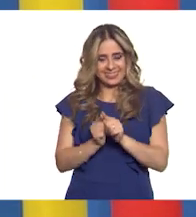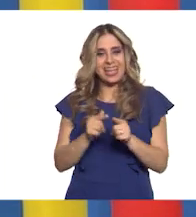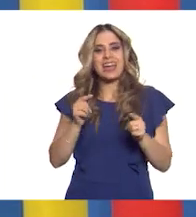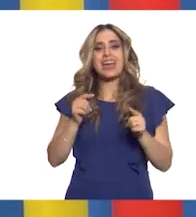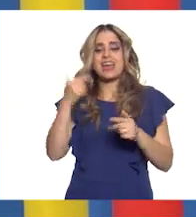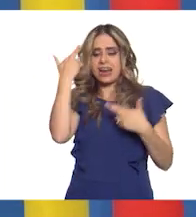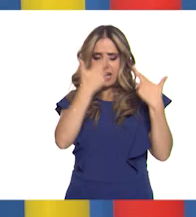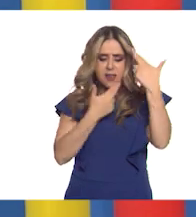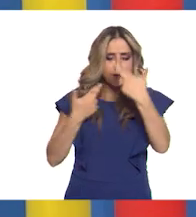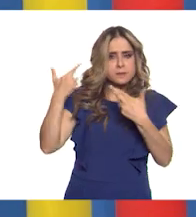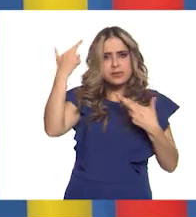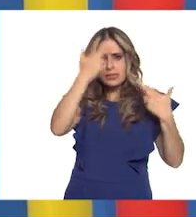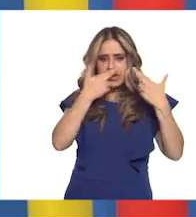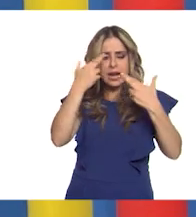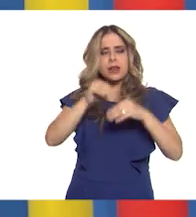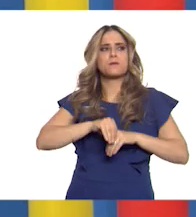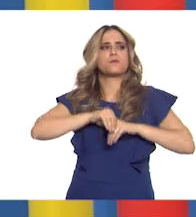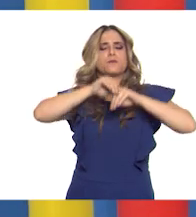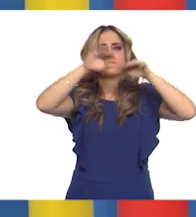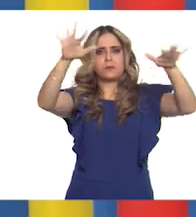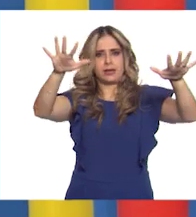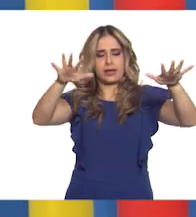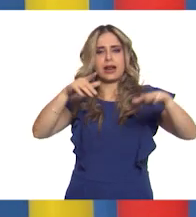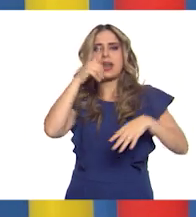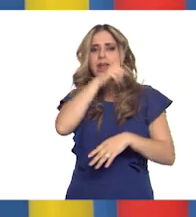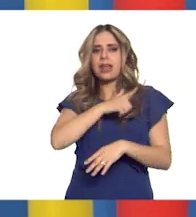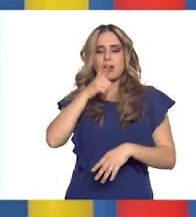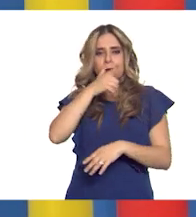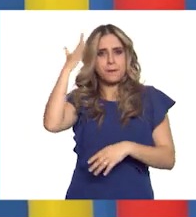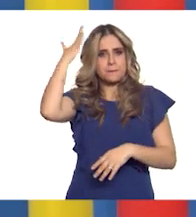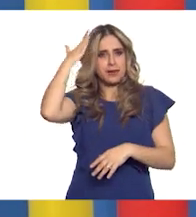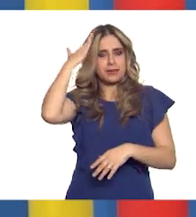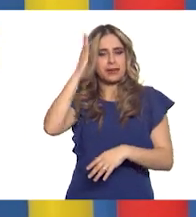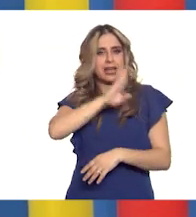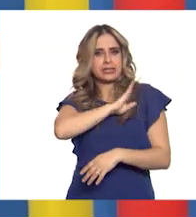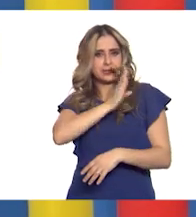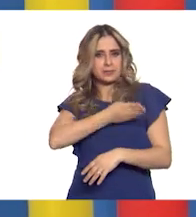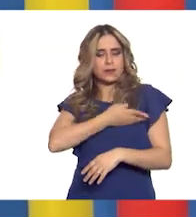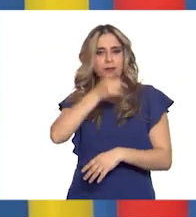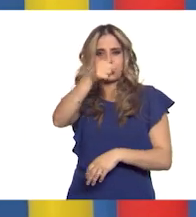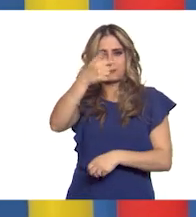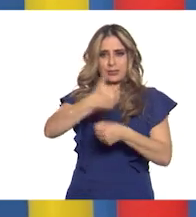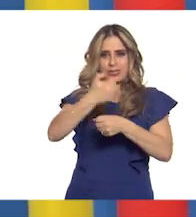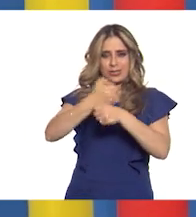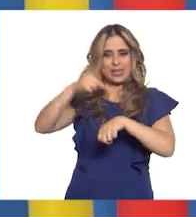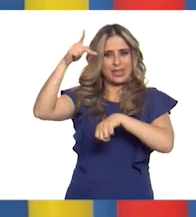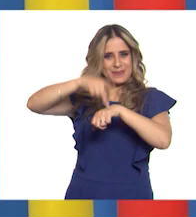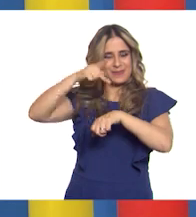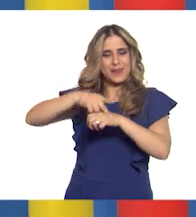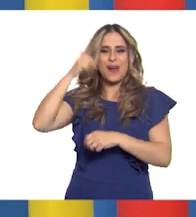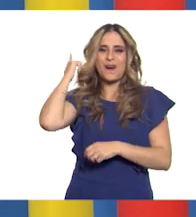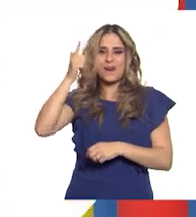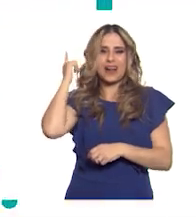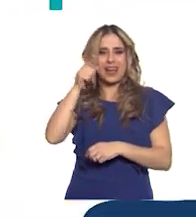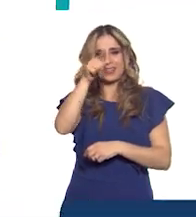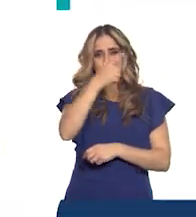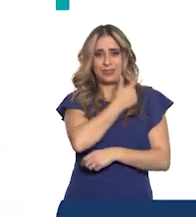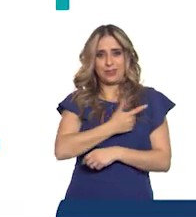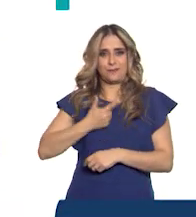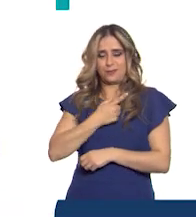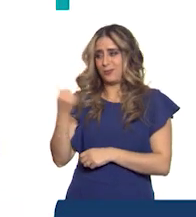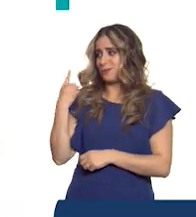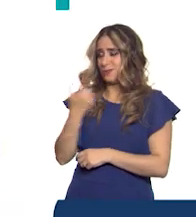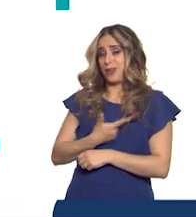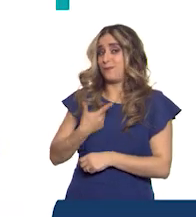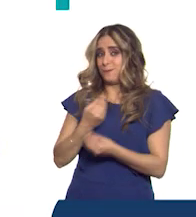A revisar y a publicar de lengua materna español de sexto grado. Y espero que lo hayan disfrutado tanto como la maestra Gavillo. A